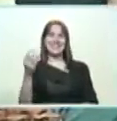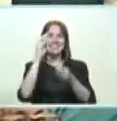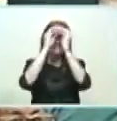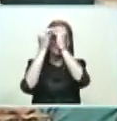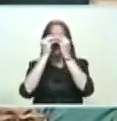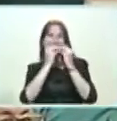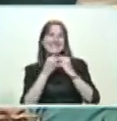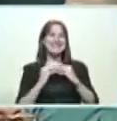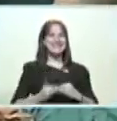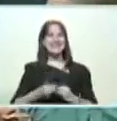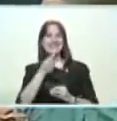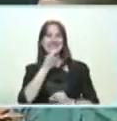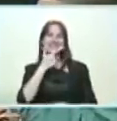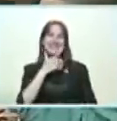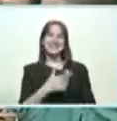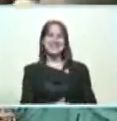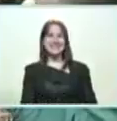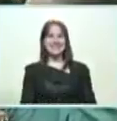arregladitos.